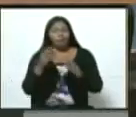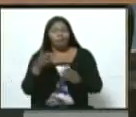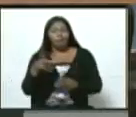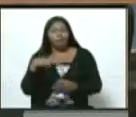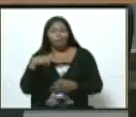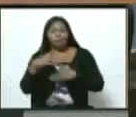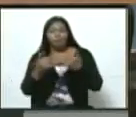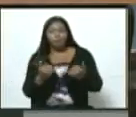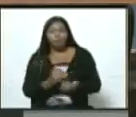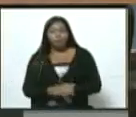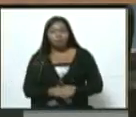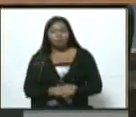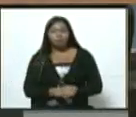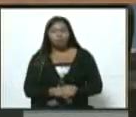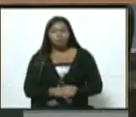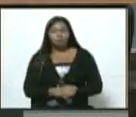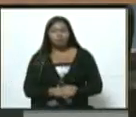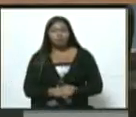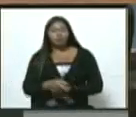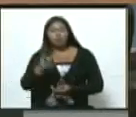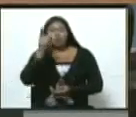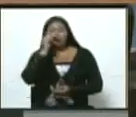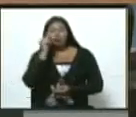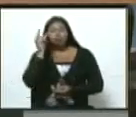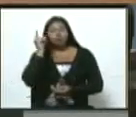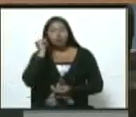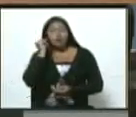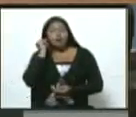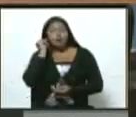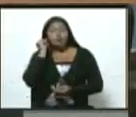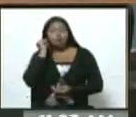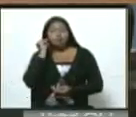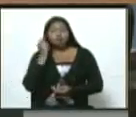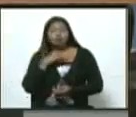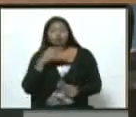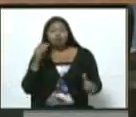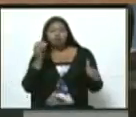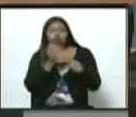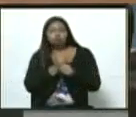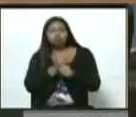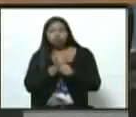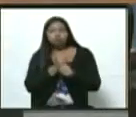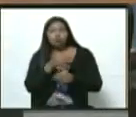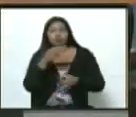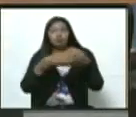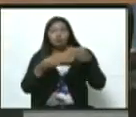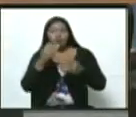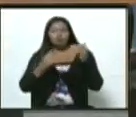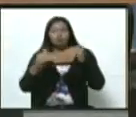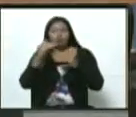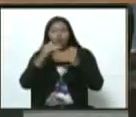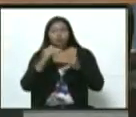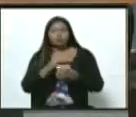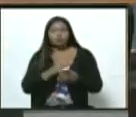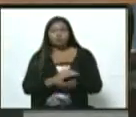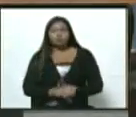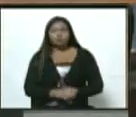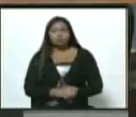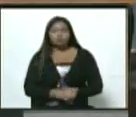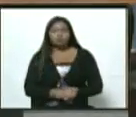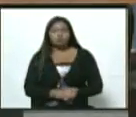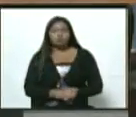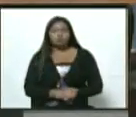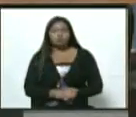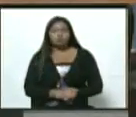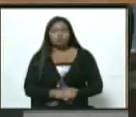aspirantes, damas y caballeros, al Tribunal Supremo de Justicia, al Poder